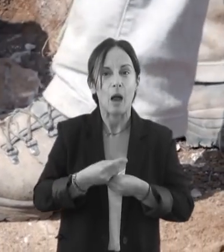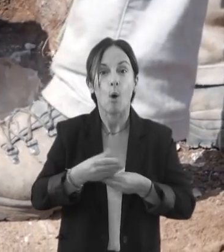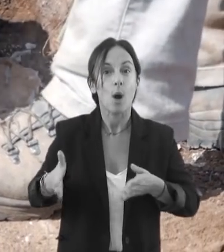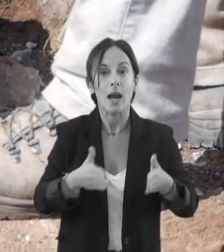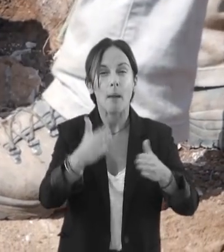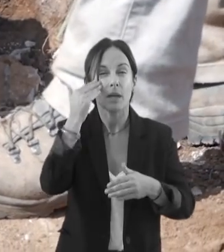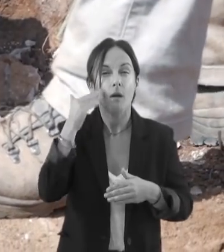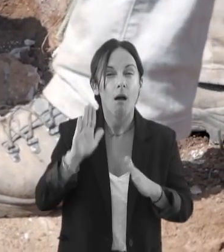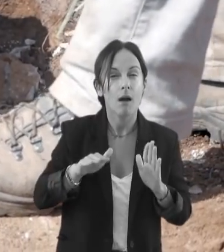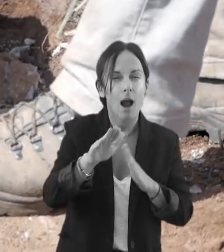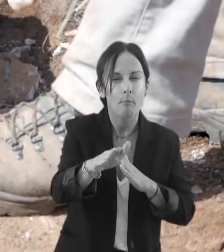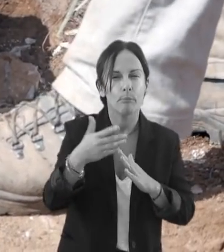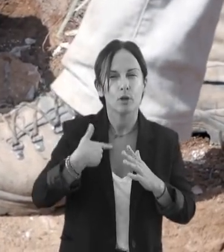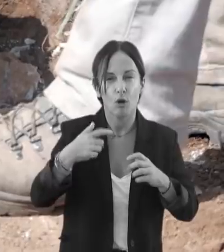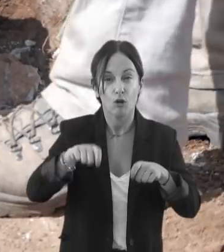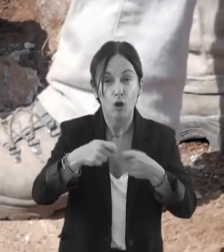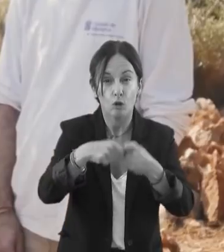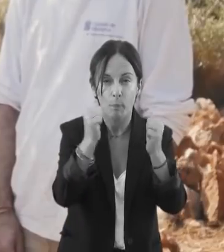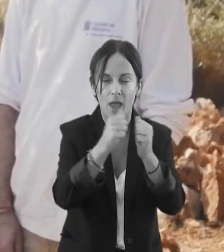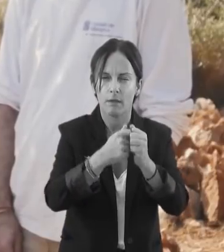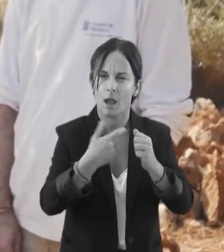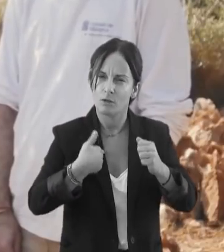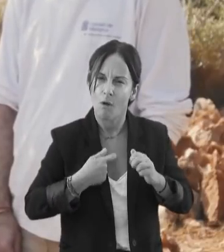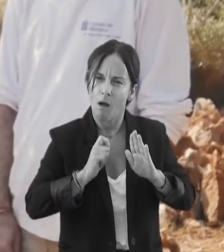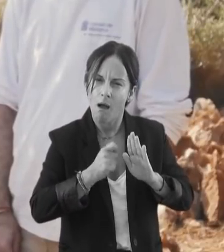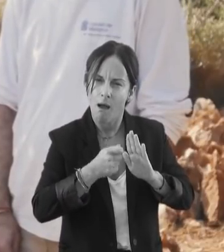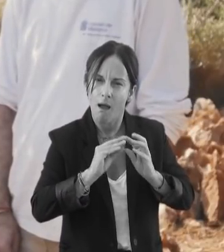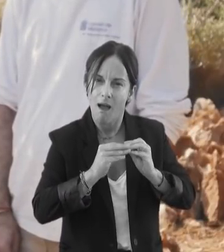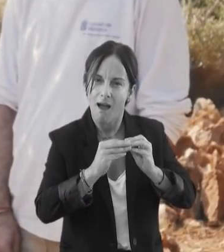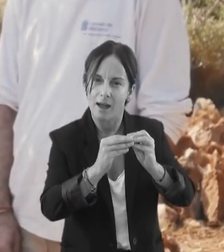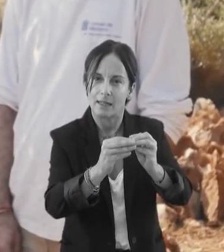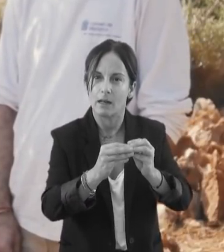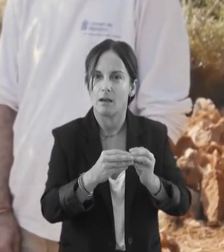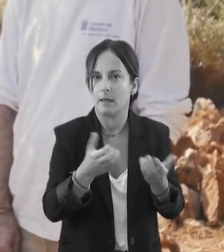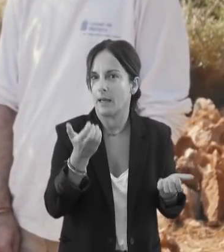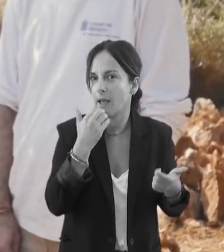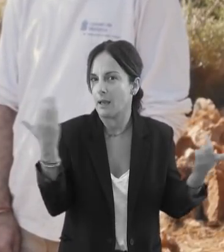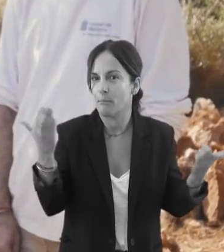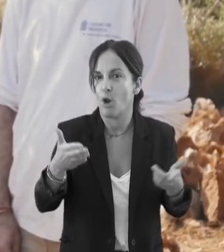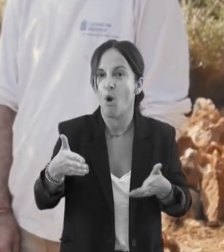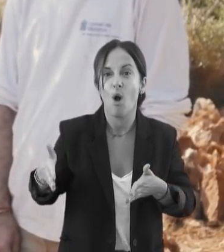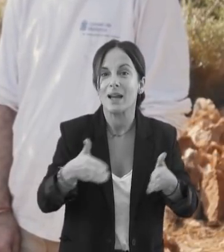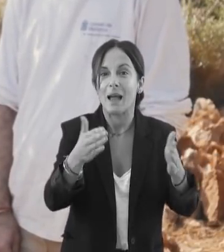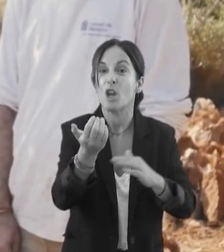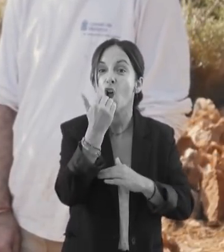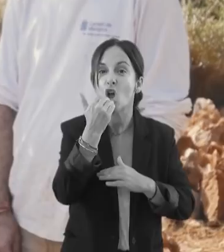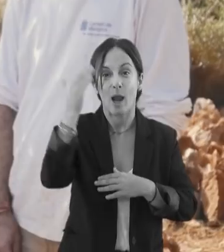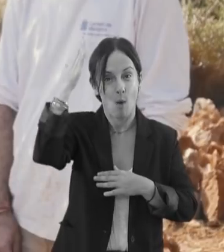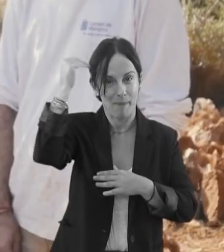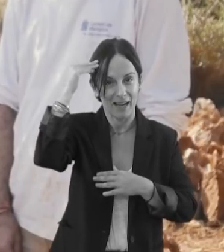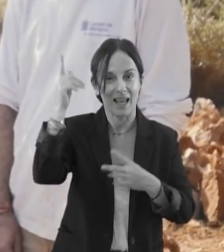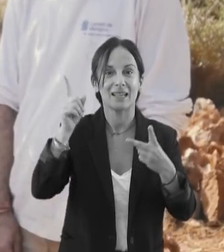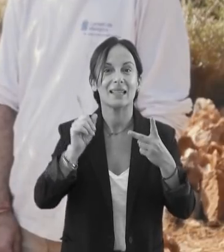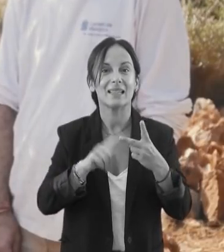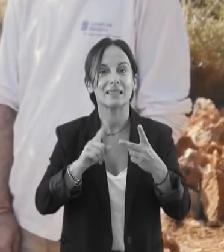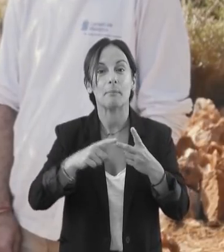Soy Javier, me formé en la Escuela Taller Bernat de Allá de Margers en el año 95 y luego pues me dio la oportunidad